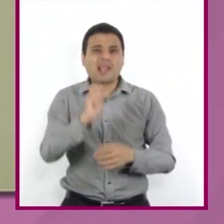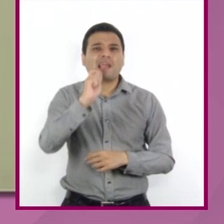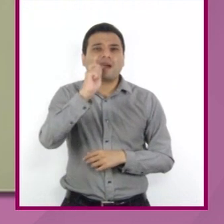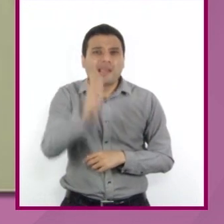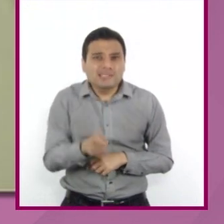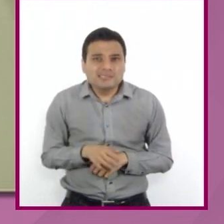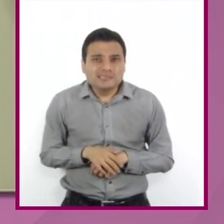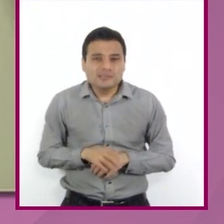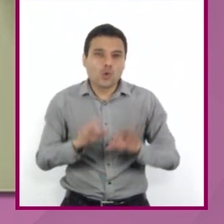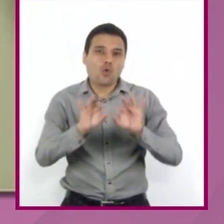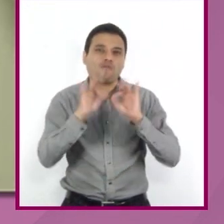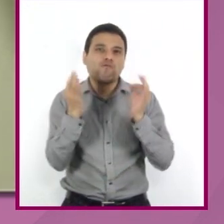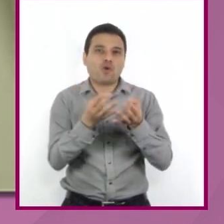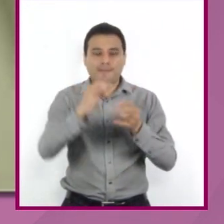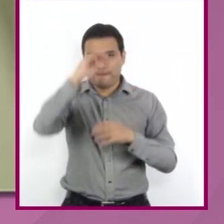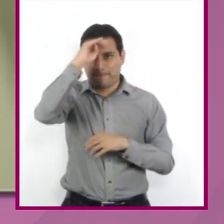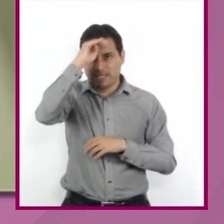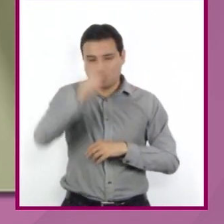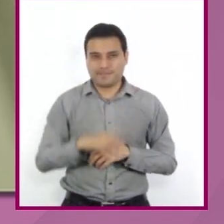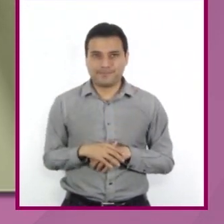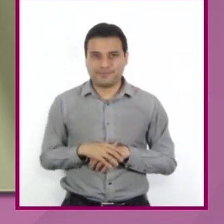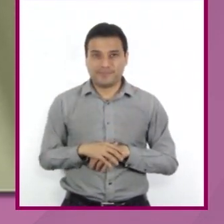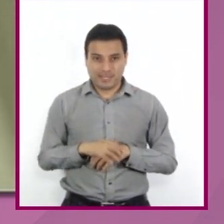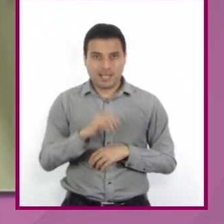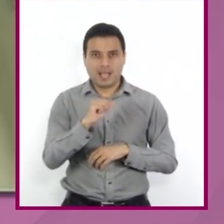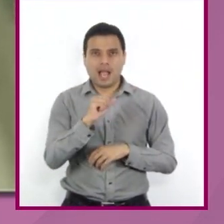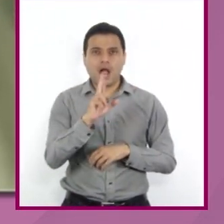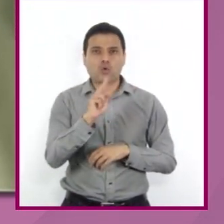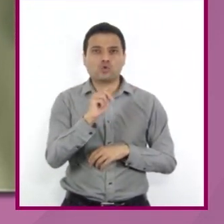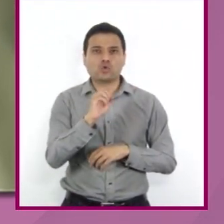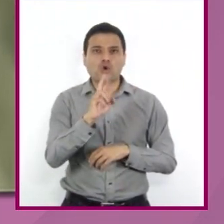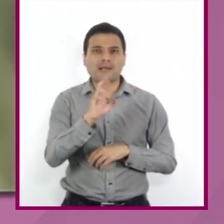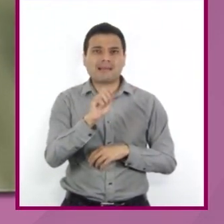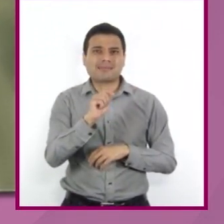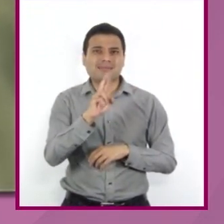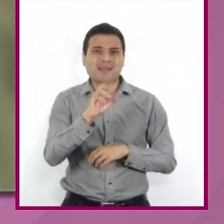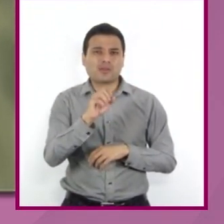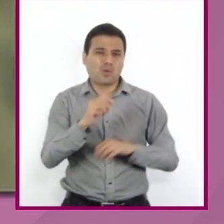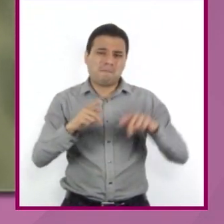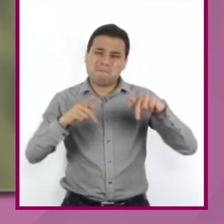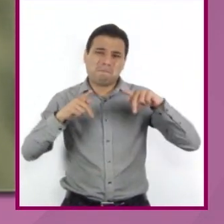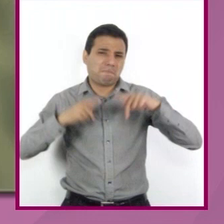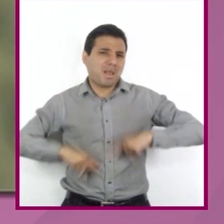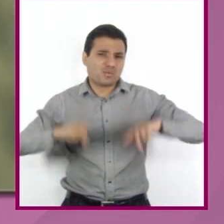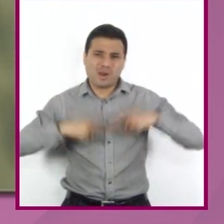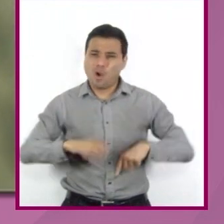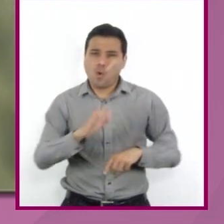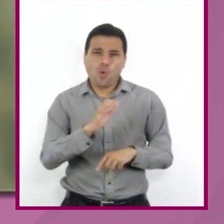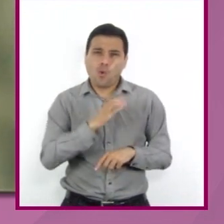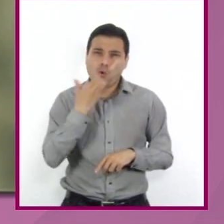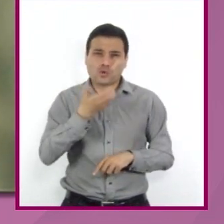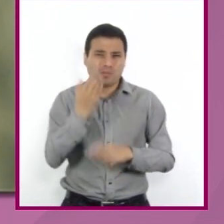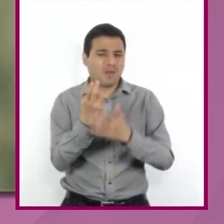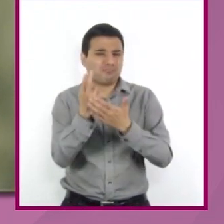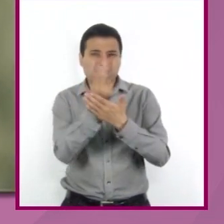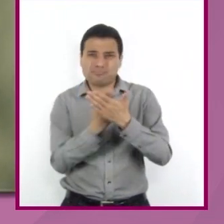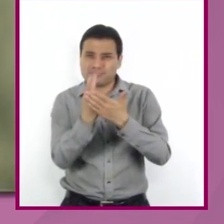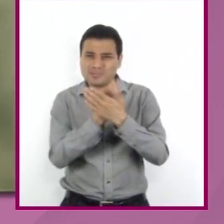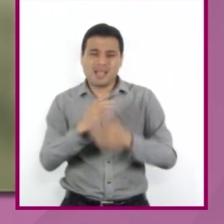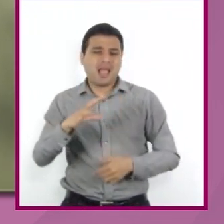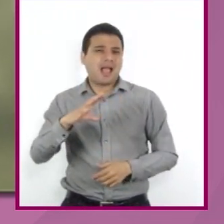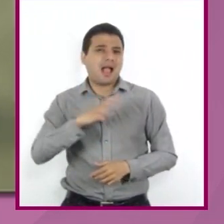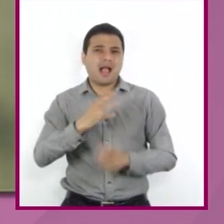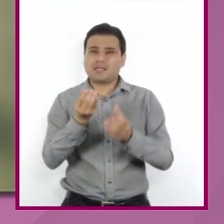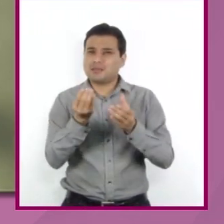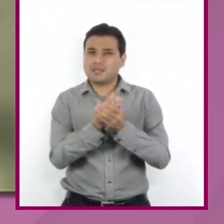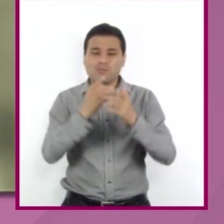un ejercicio que ha sido retomado por artistas de todo el mundo a lo largo de la historia. Aunque hay muchas técnicas distintas para